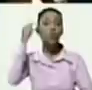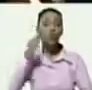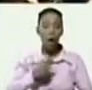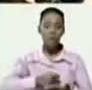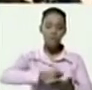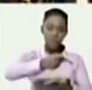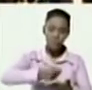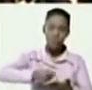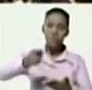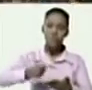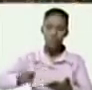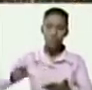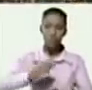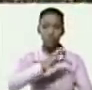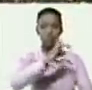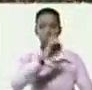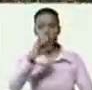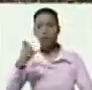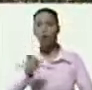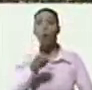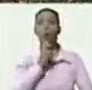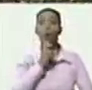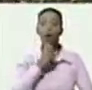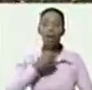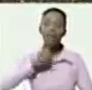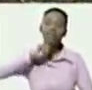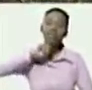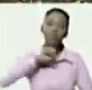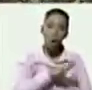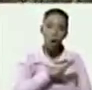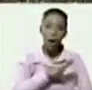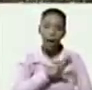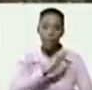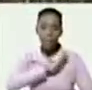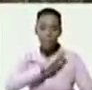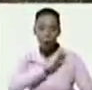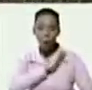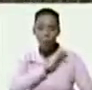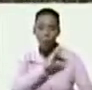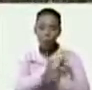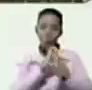escribiera con letras de oro la historia que le tocaba escribir.